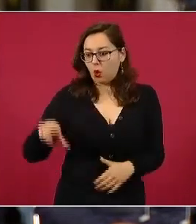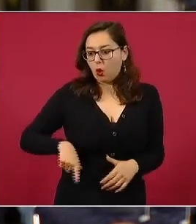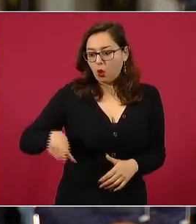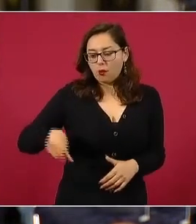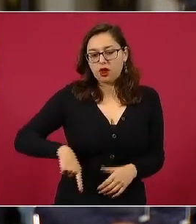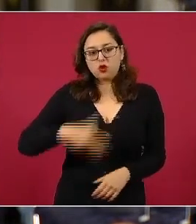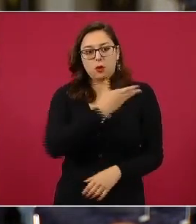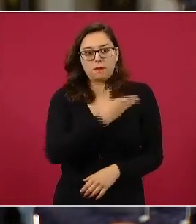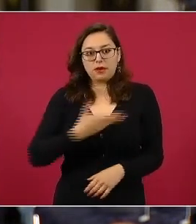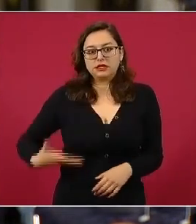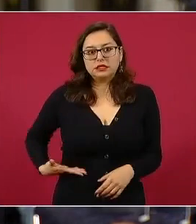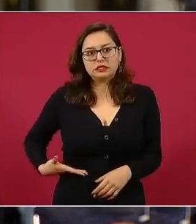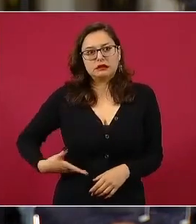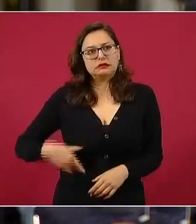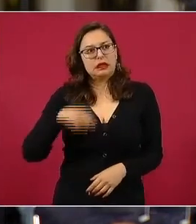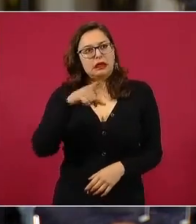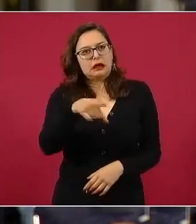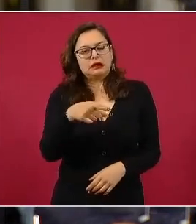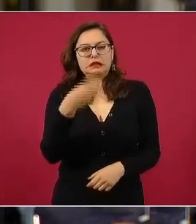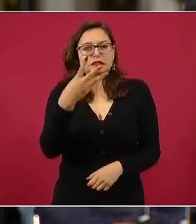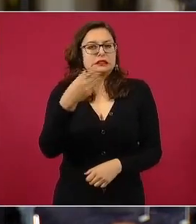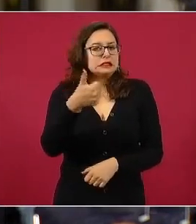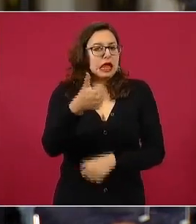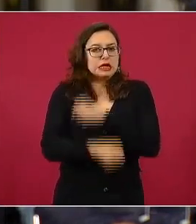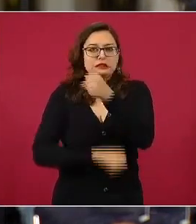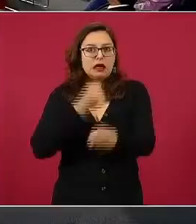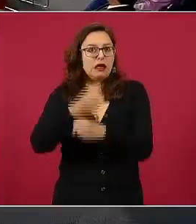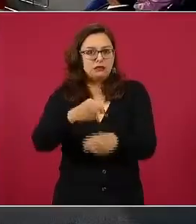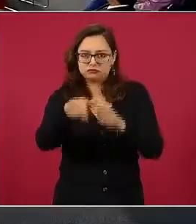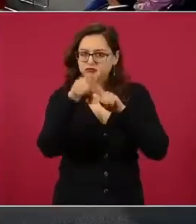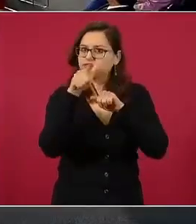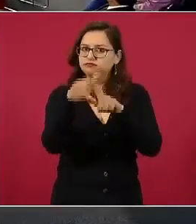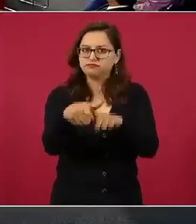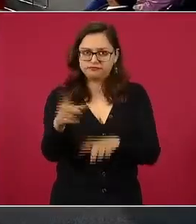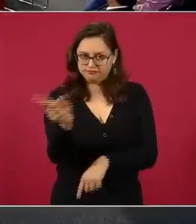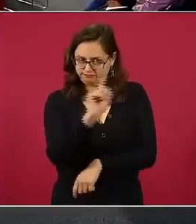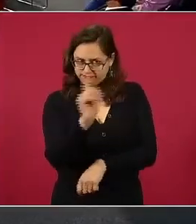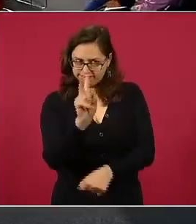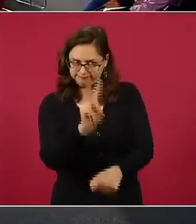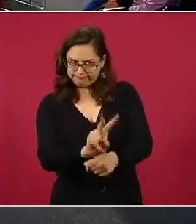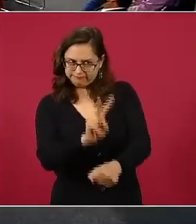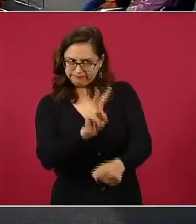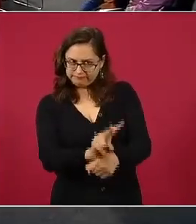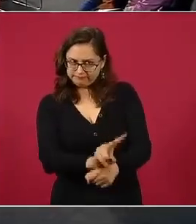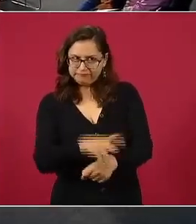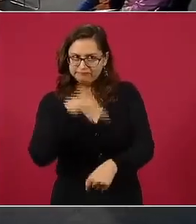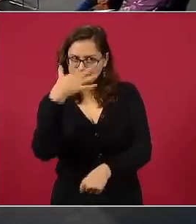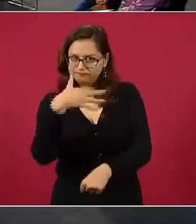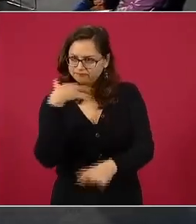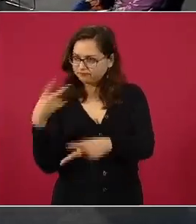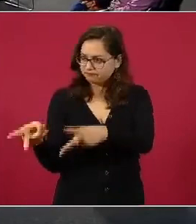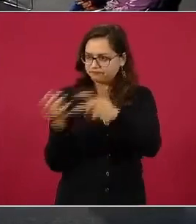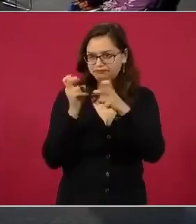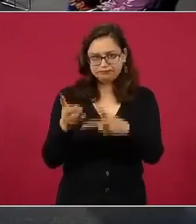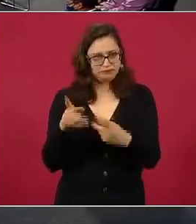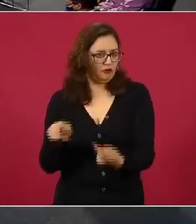sean pues corruptos y estén saqueando el país. Sobre el tema de la prensa, presidente, yo quisiera insistir. En los últimos